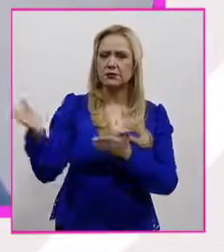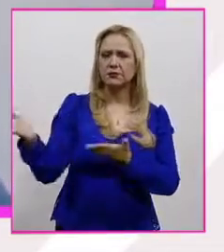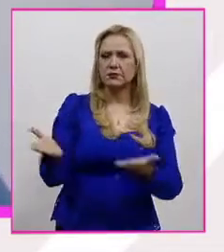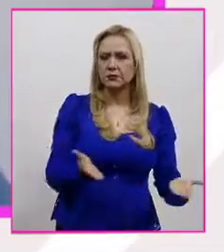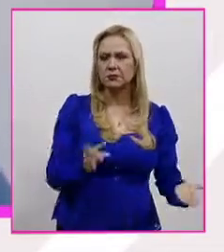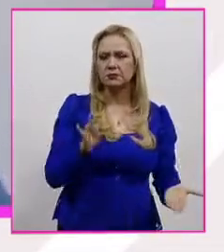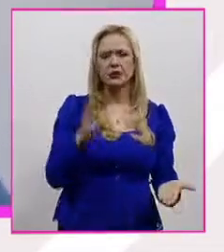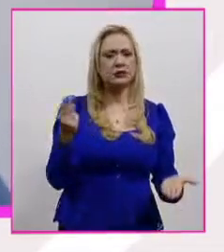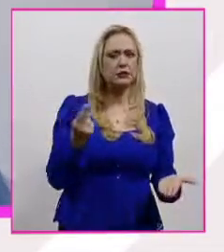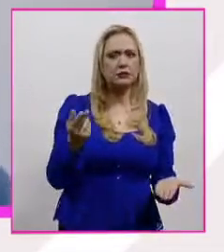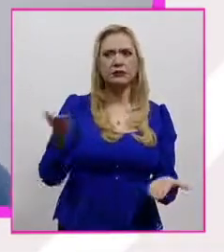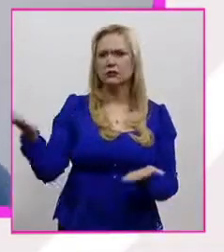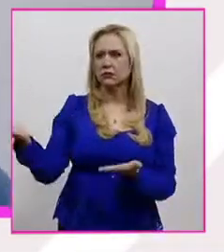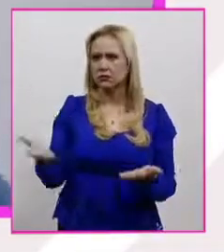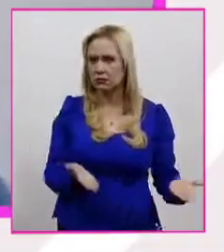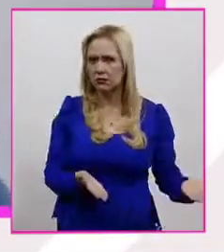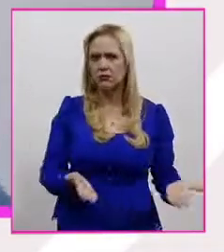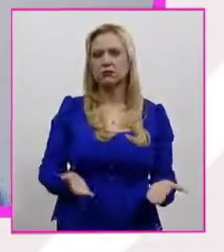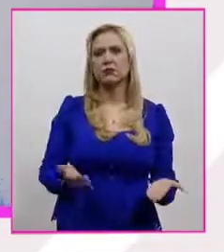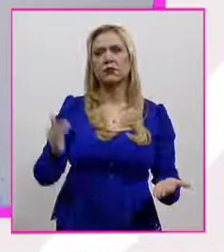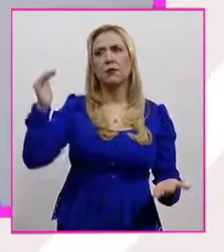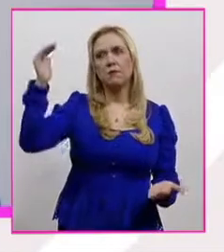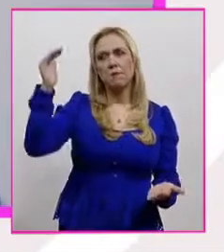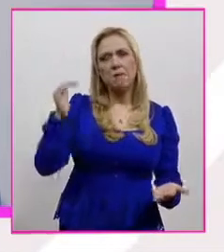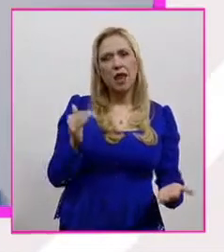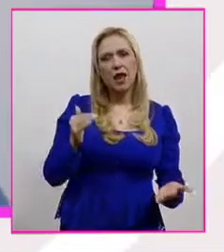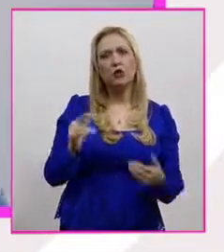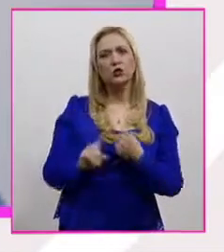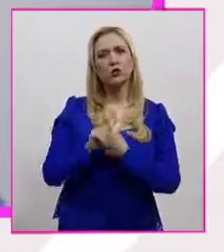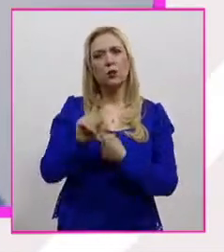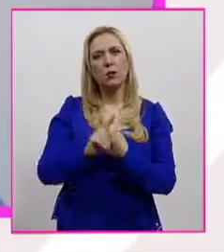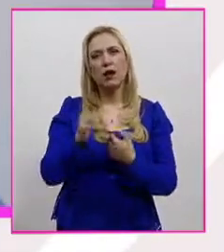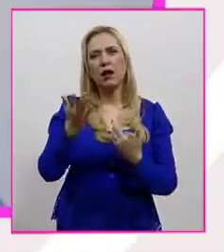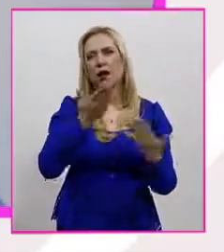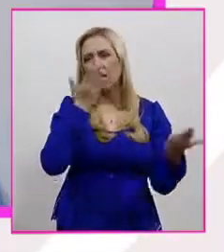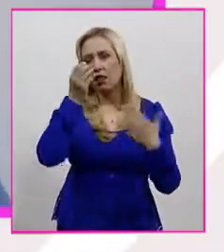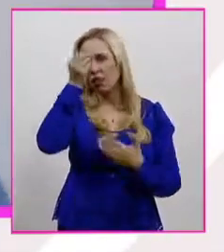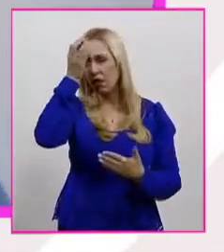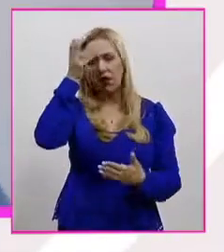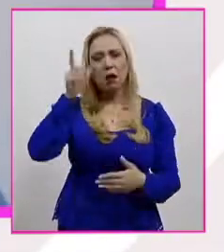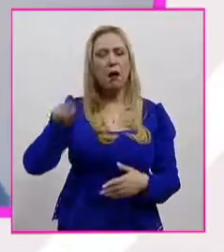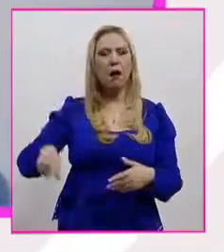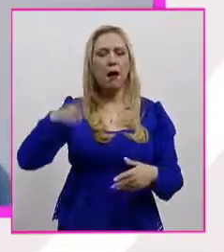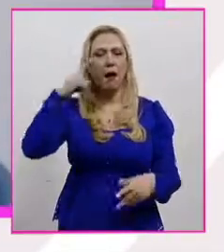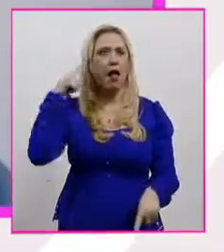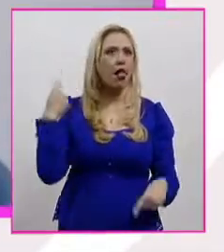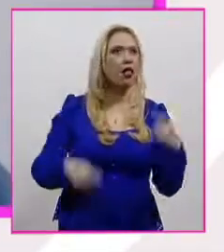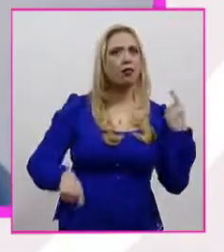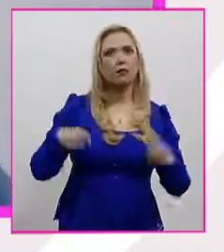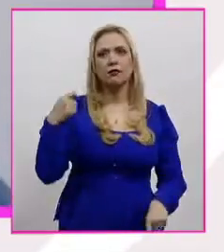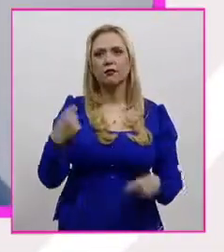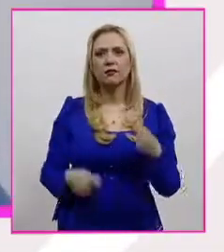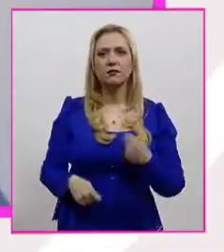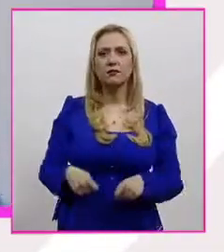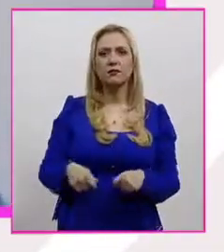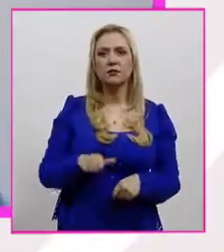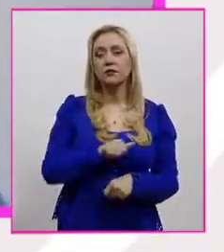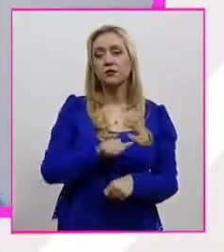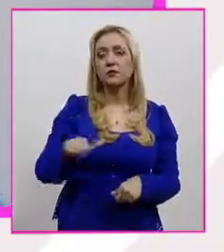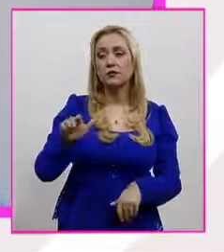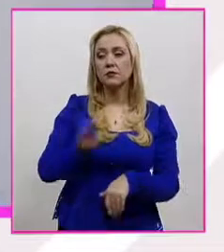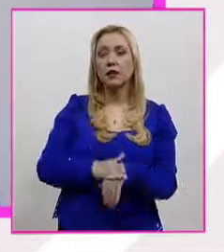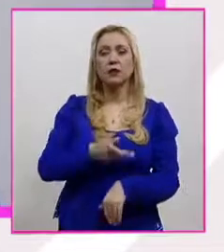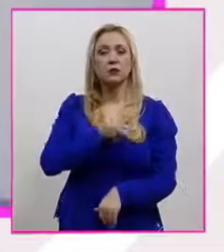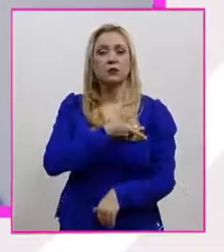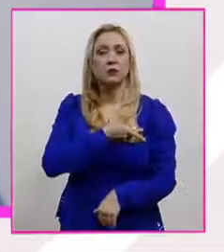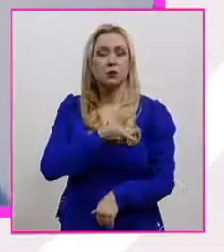requería, reducía el rezago educativo y estaba planeado principalmente para zonas de alta y muy alta marginación, ¿no? Entonces